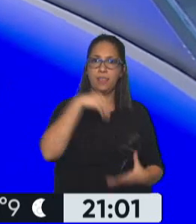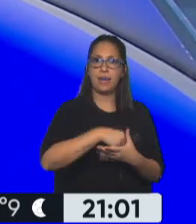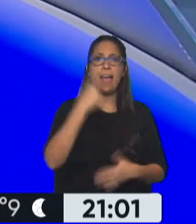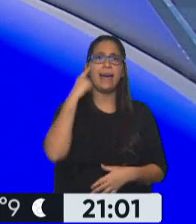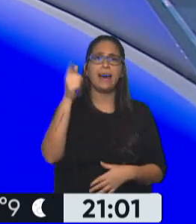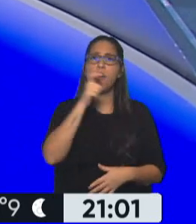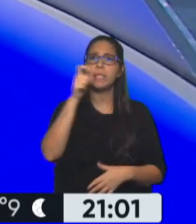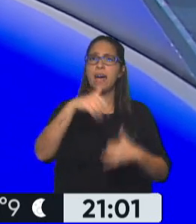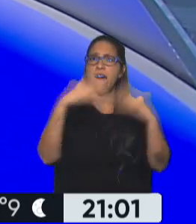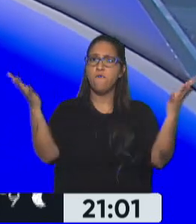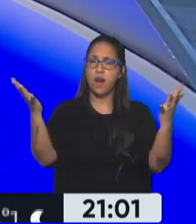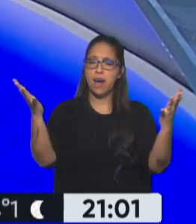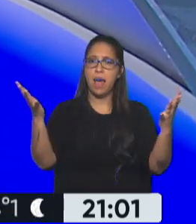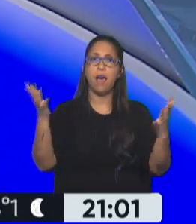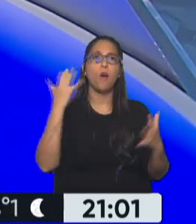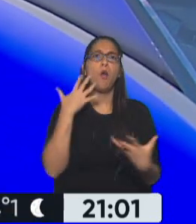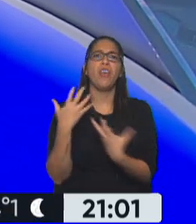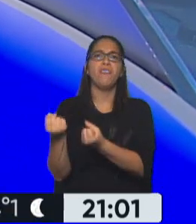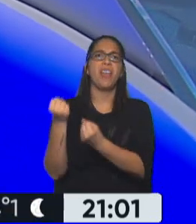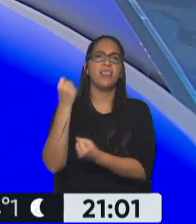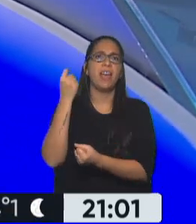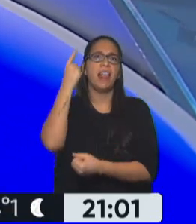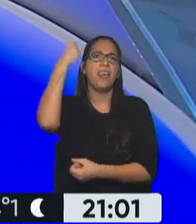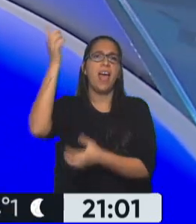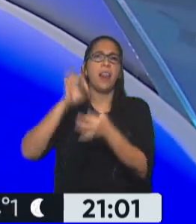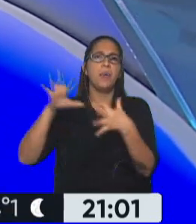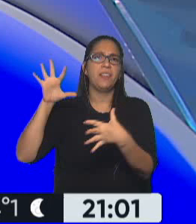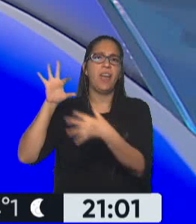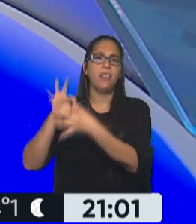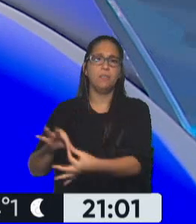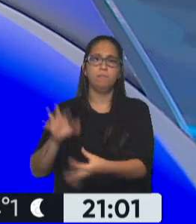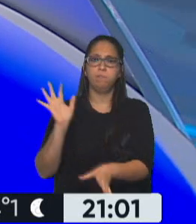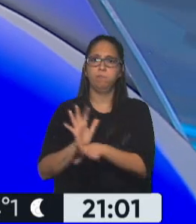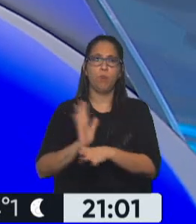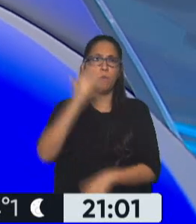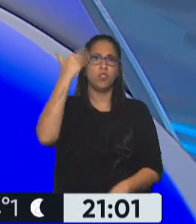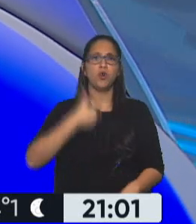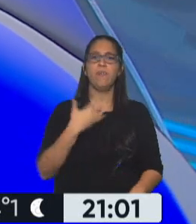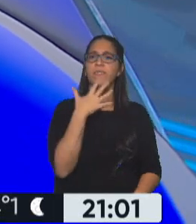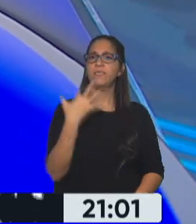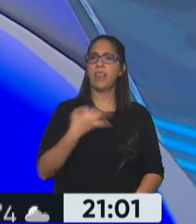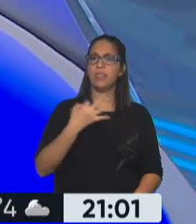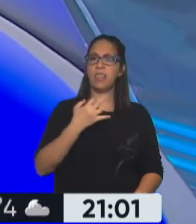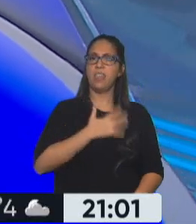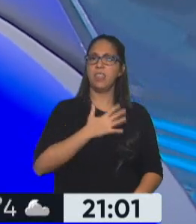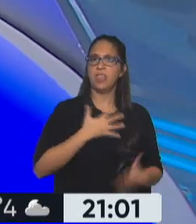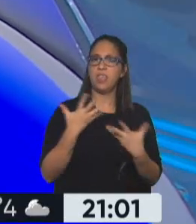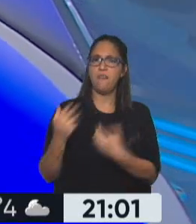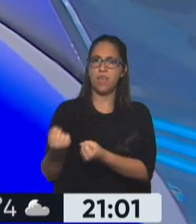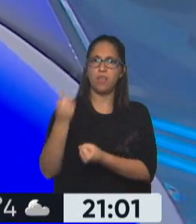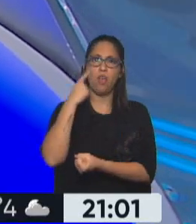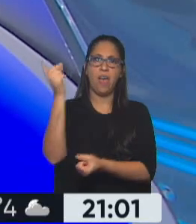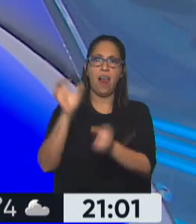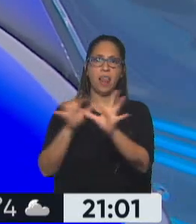como defensor de las ideas de la libertad. En primer plano, él es un genuino, como dice él, un genuino defensor de las ideas de la